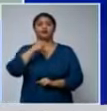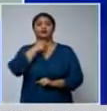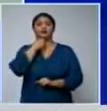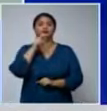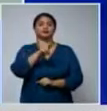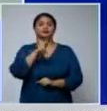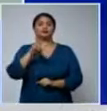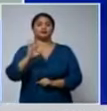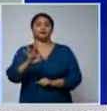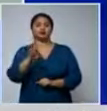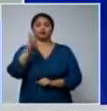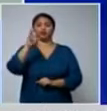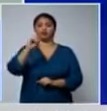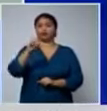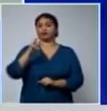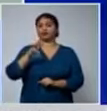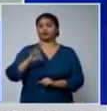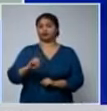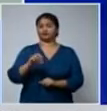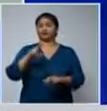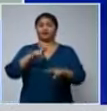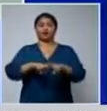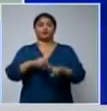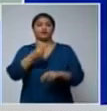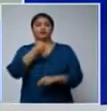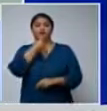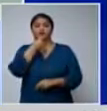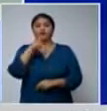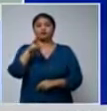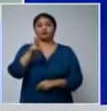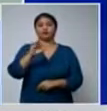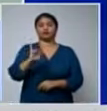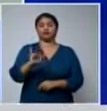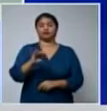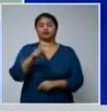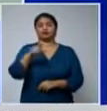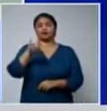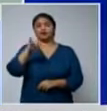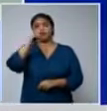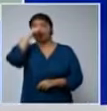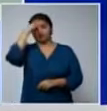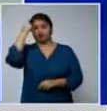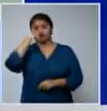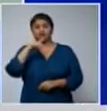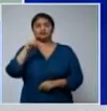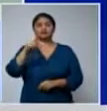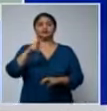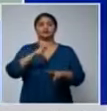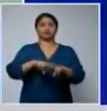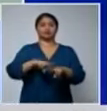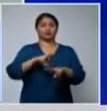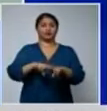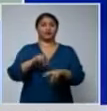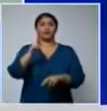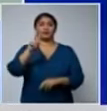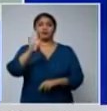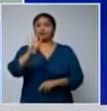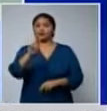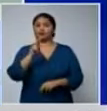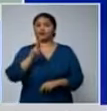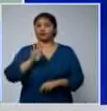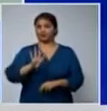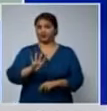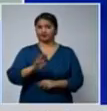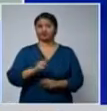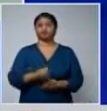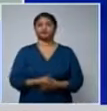uno, Habana Vieja 27, La Lisa, Centro Habana 24 cada uno de estos